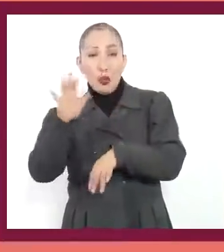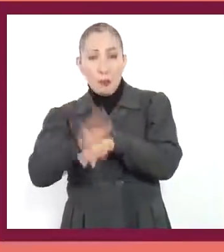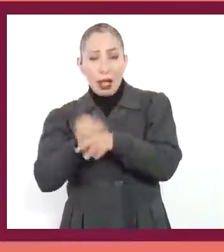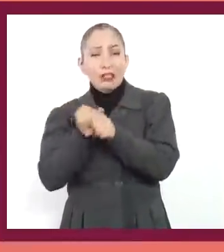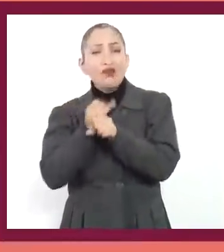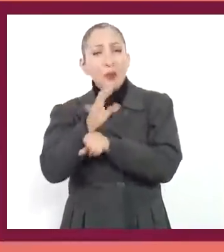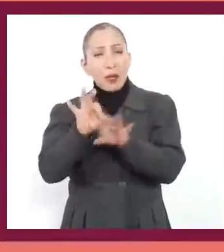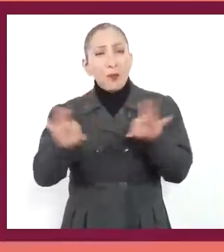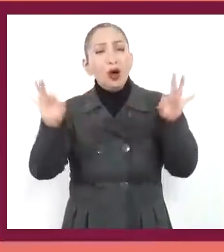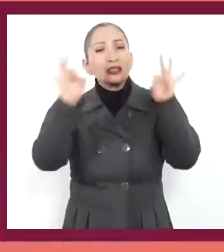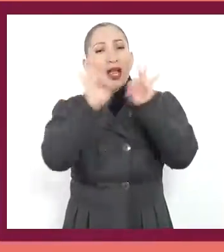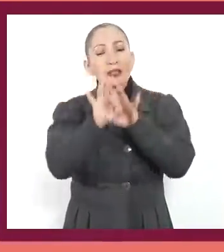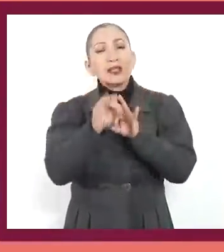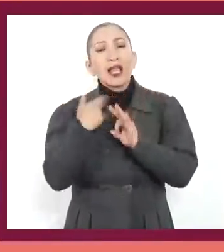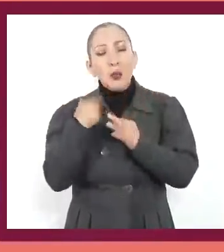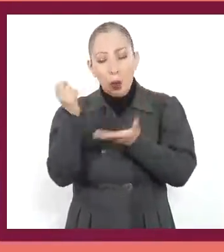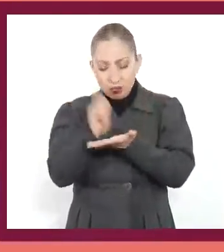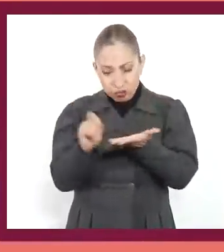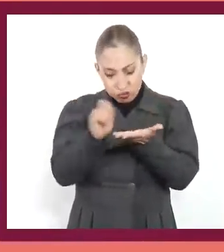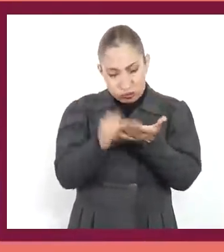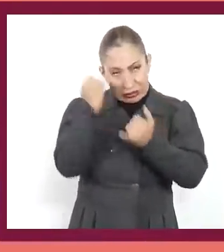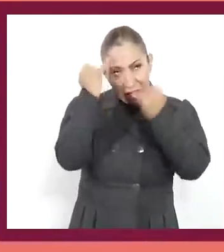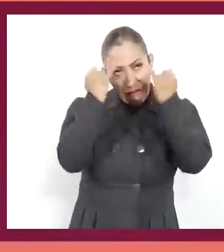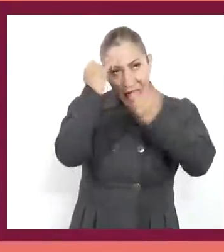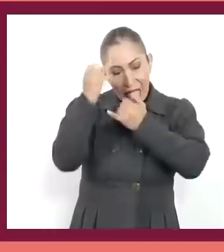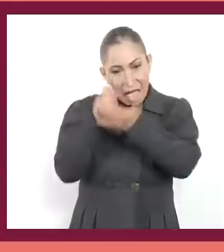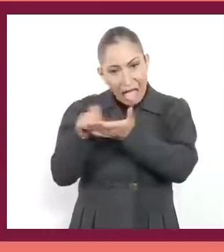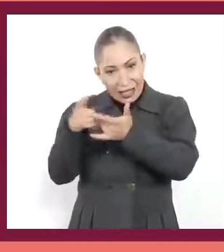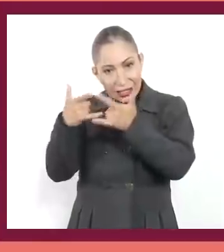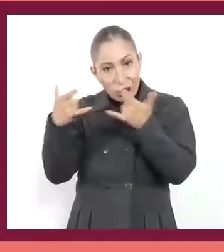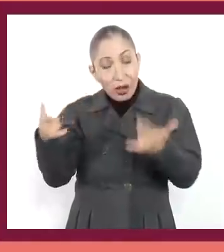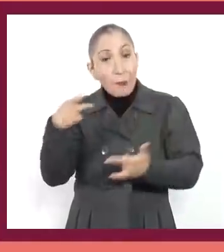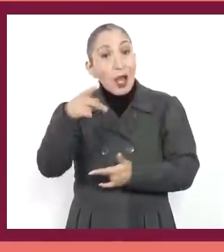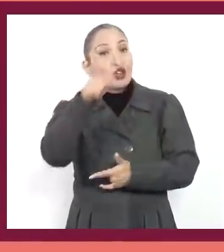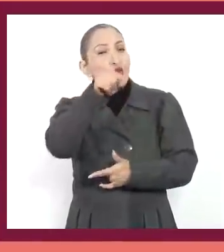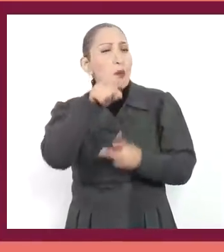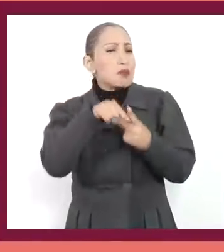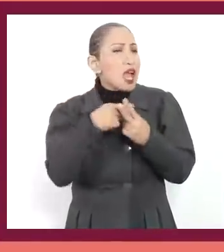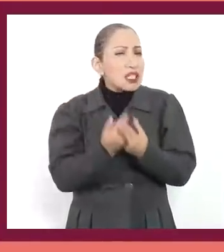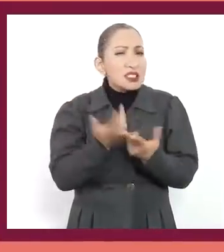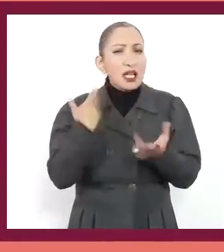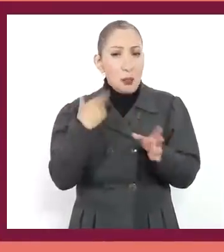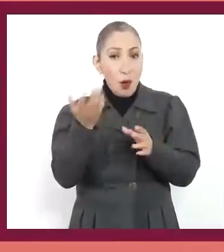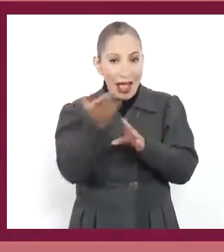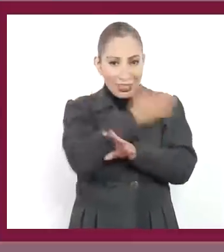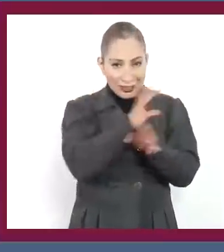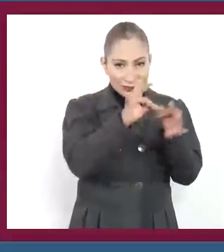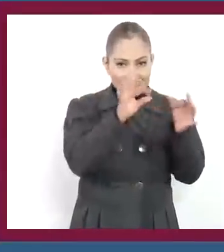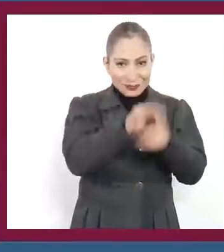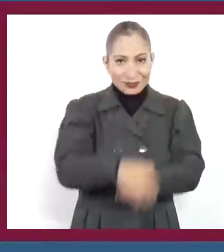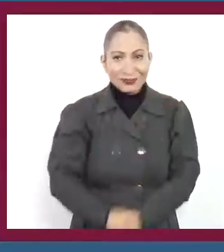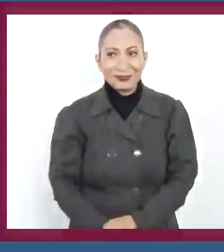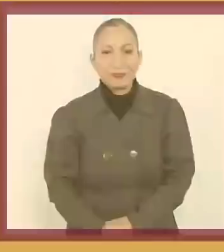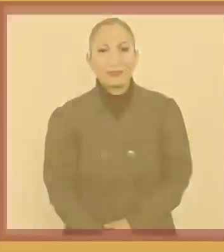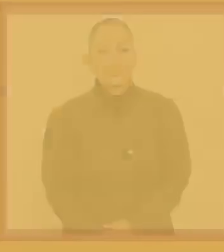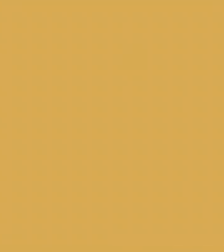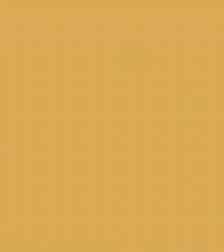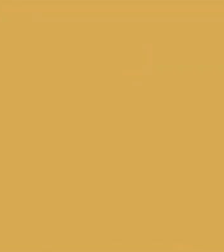datos importantes con los que se construye el mundo de la literatura, pero puedes comenzar por los anteriores.